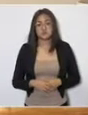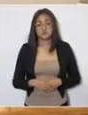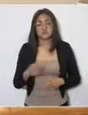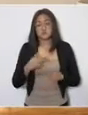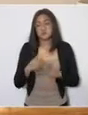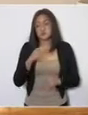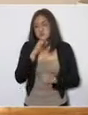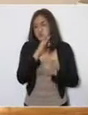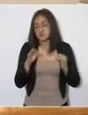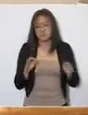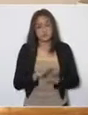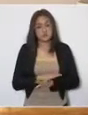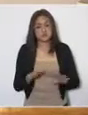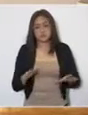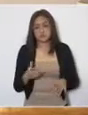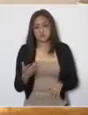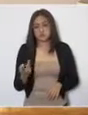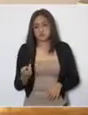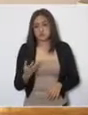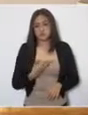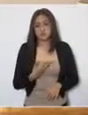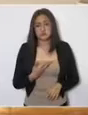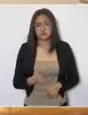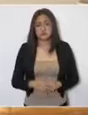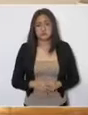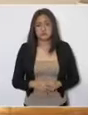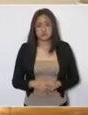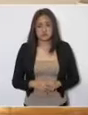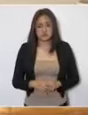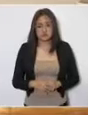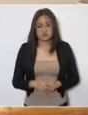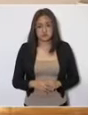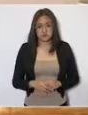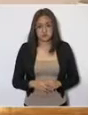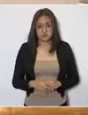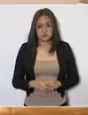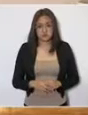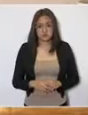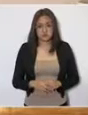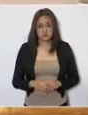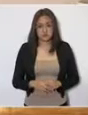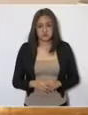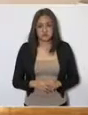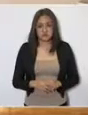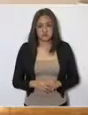últimas consecuencias' es lo que puedo decirte yo sobre ese asunto